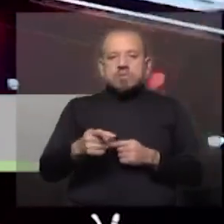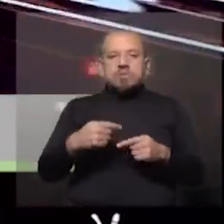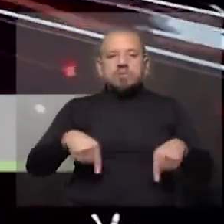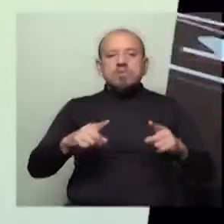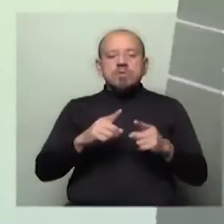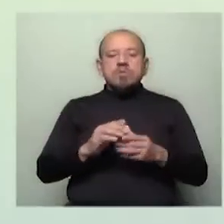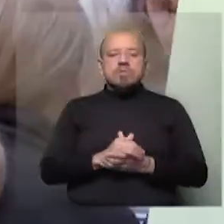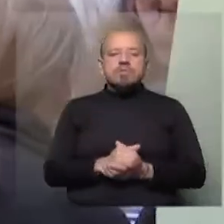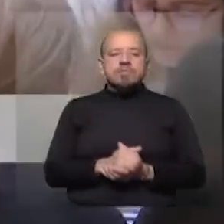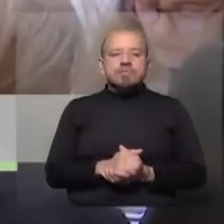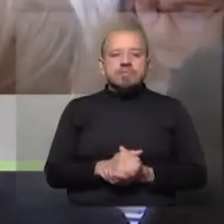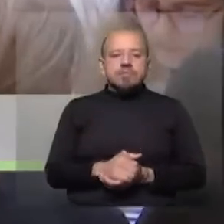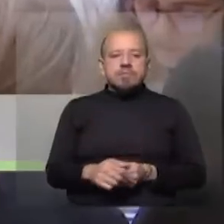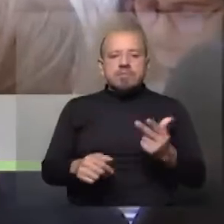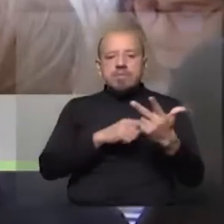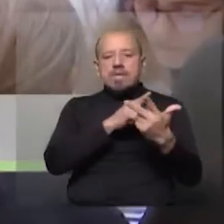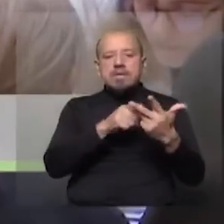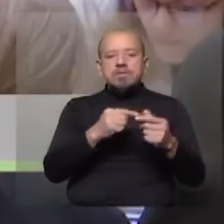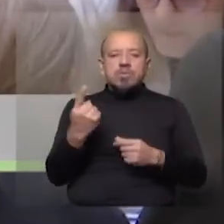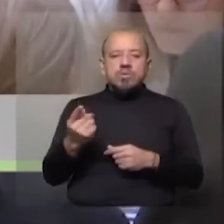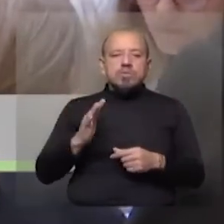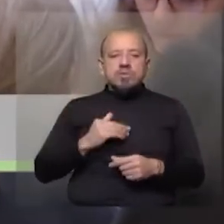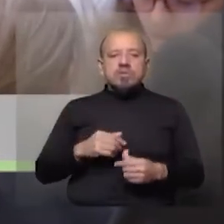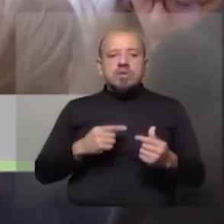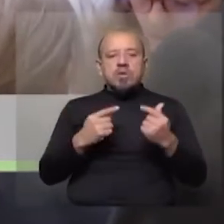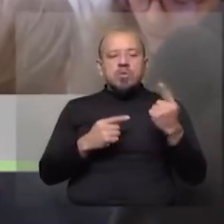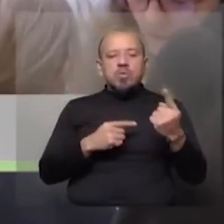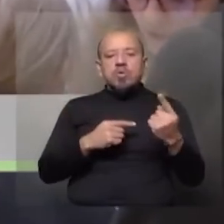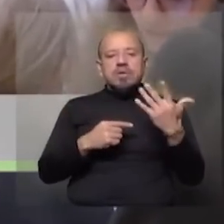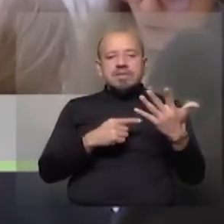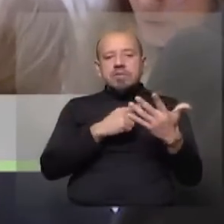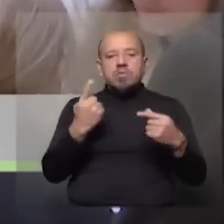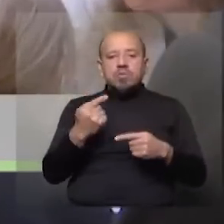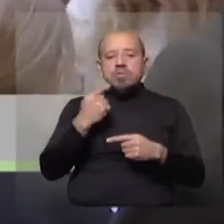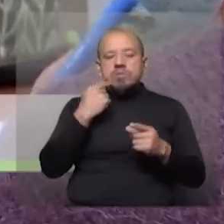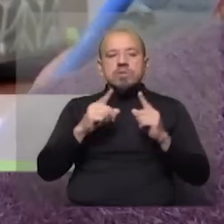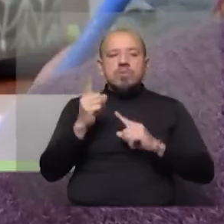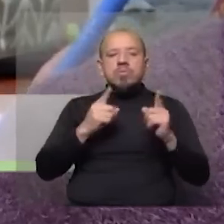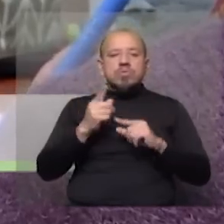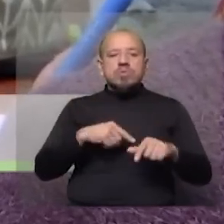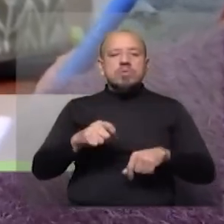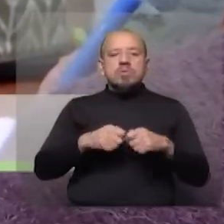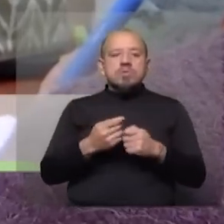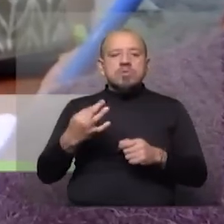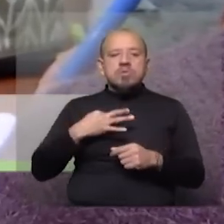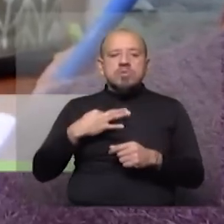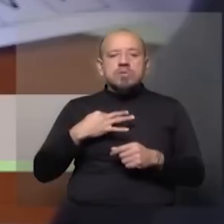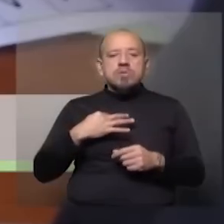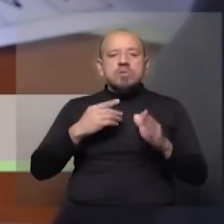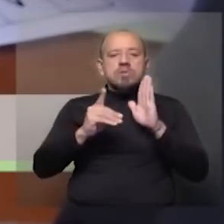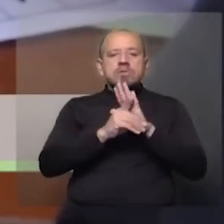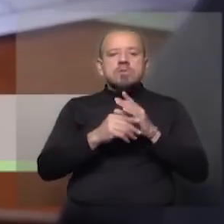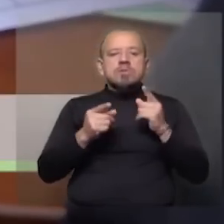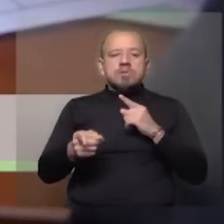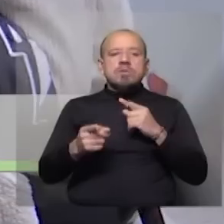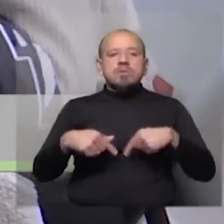extranjeros una de cada tres mujeres y uno de cada cinco hombres mayores de 50 años va a sufrir alguna fractura en el resto de su vida los datos se conocieron hoy en